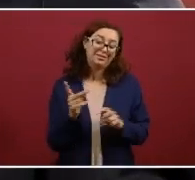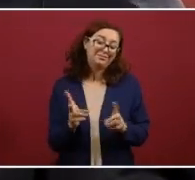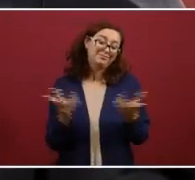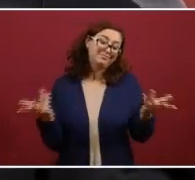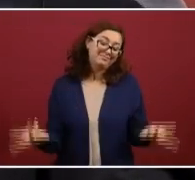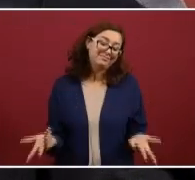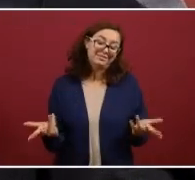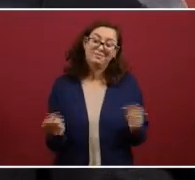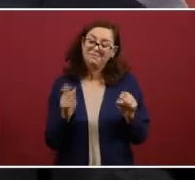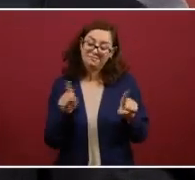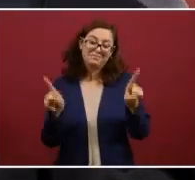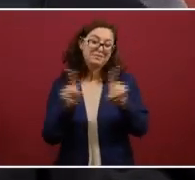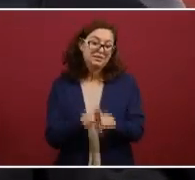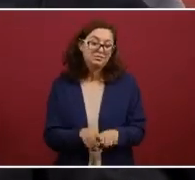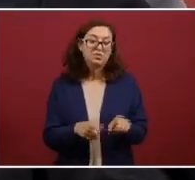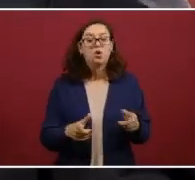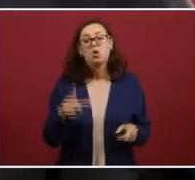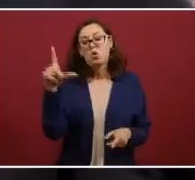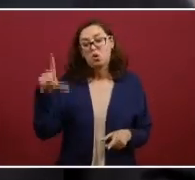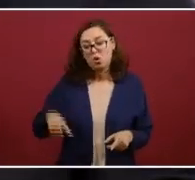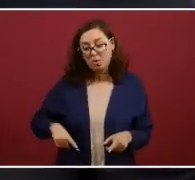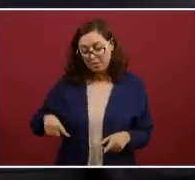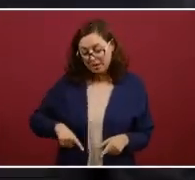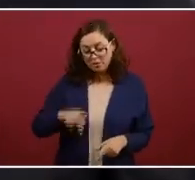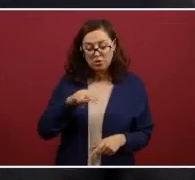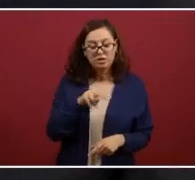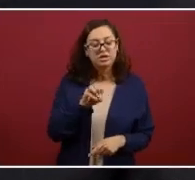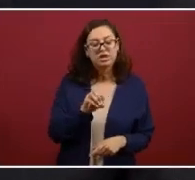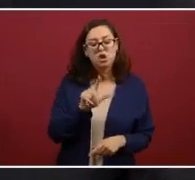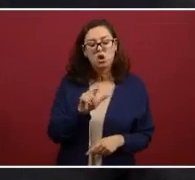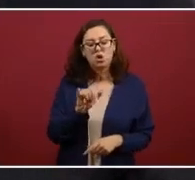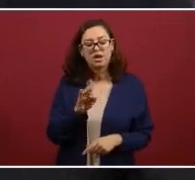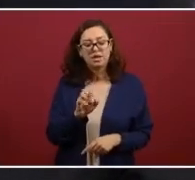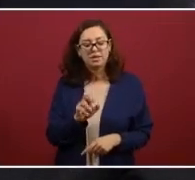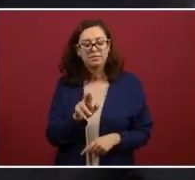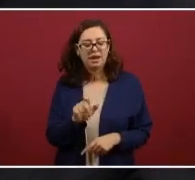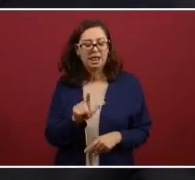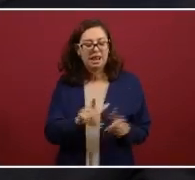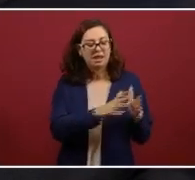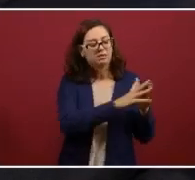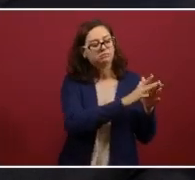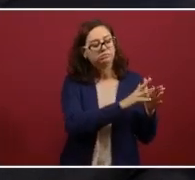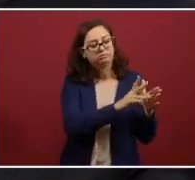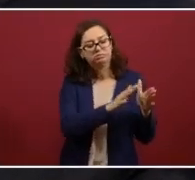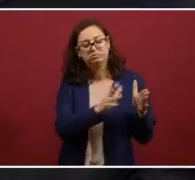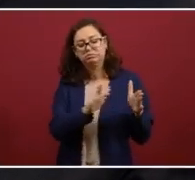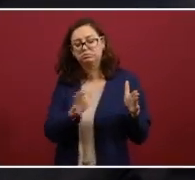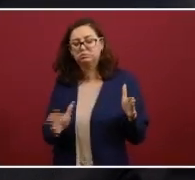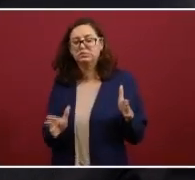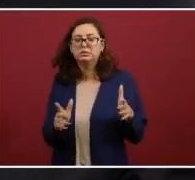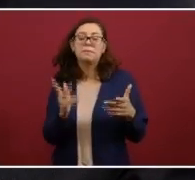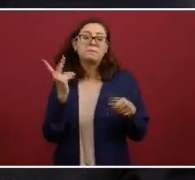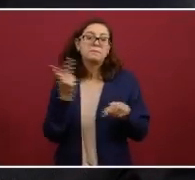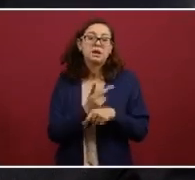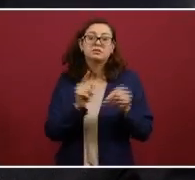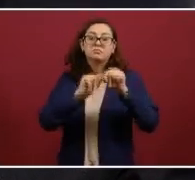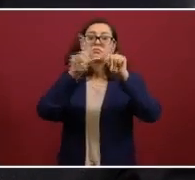del neoliberalismo fue la incomunicación en que nos dejaron el